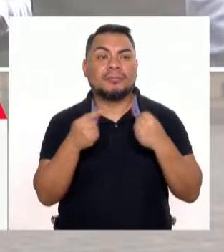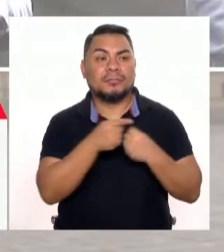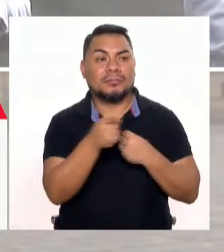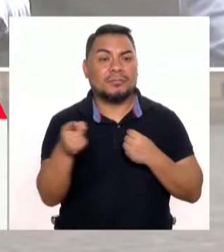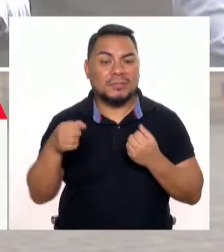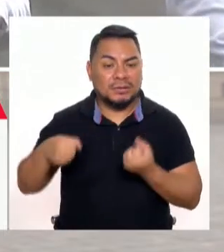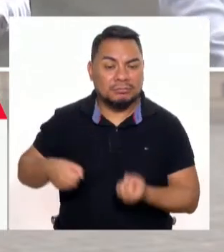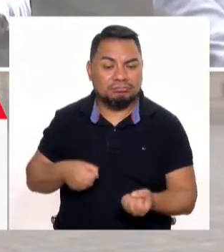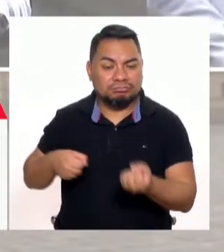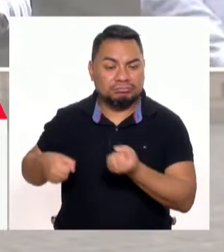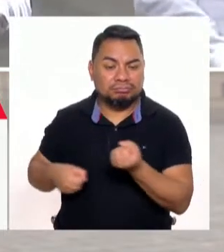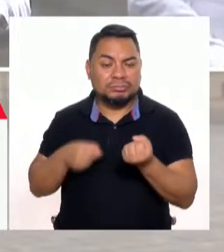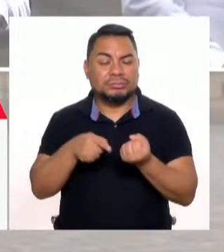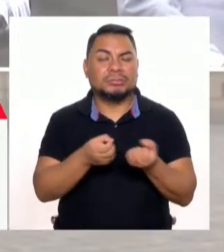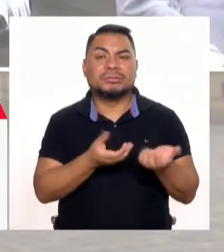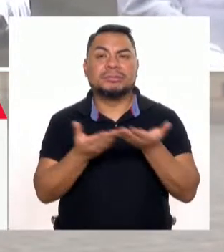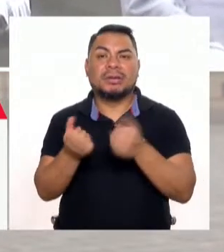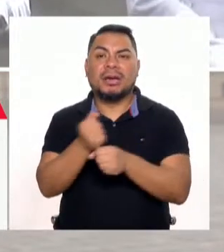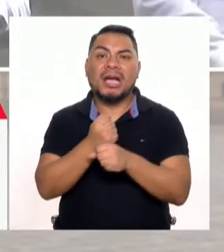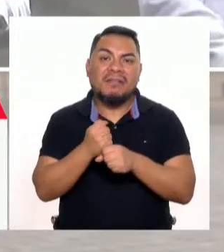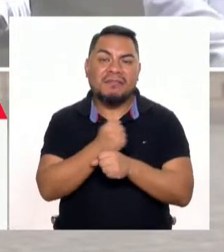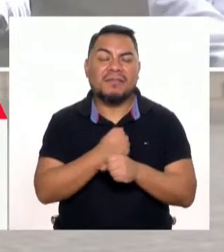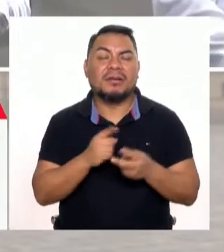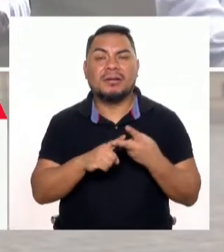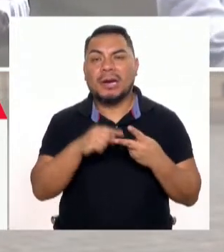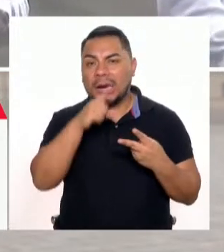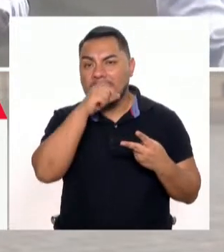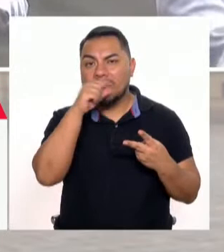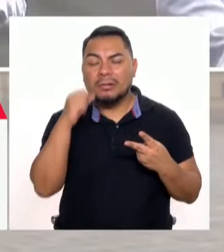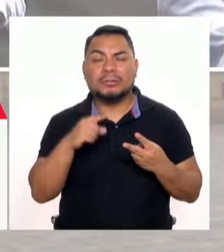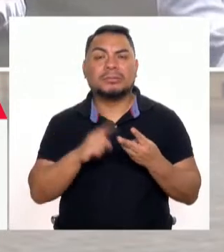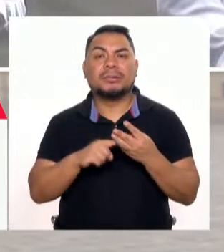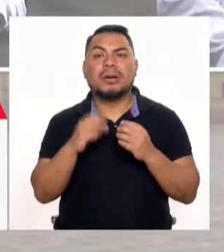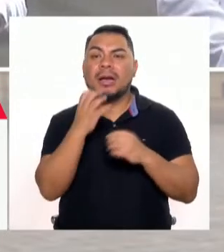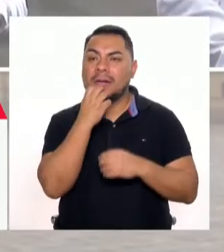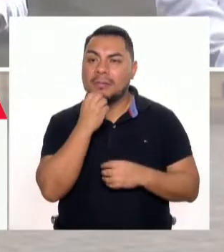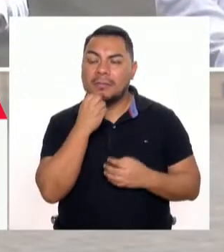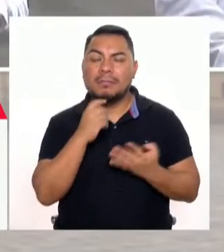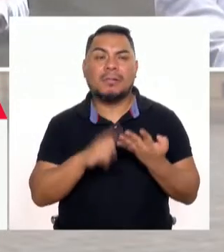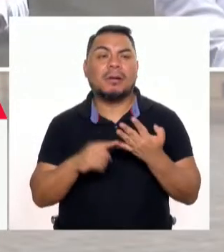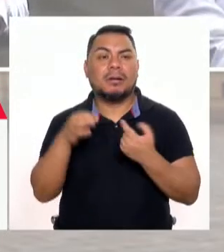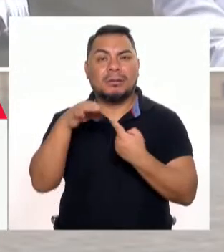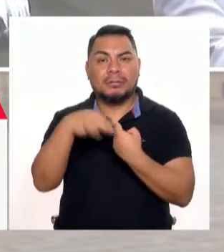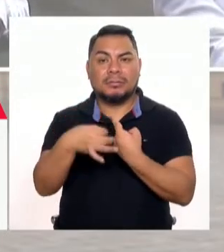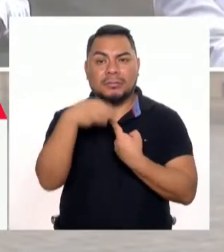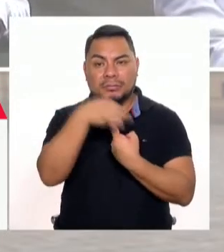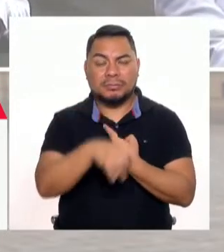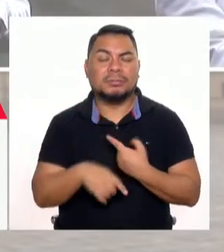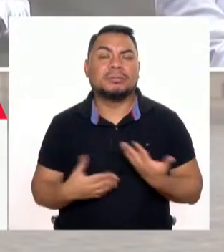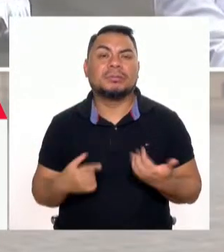agricultores que producen café cacao mango plátano arroz